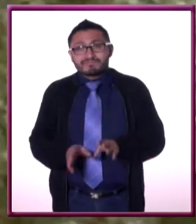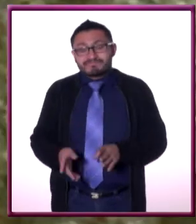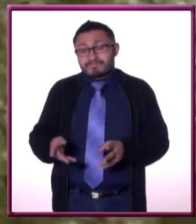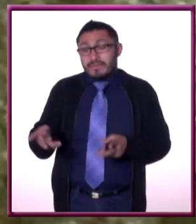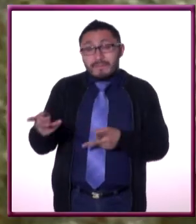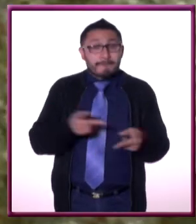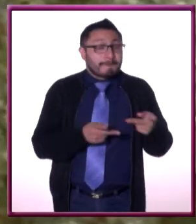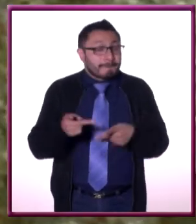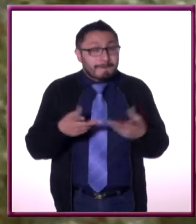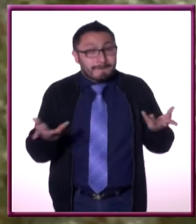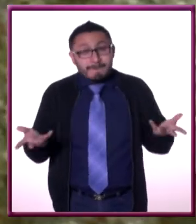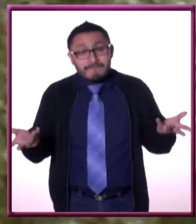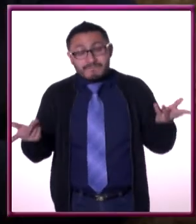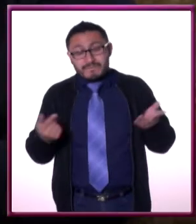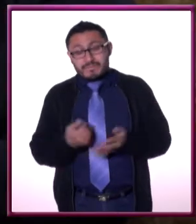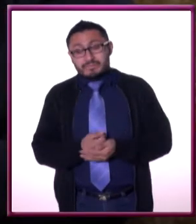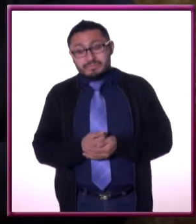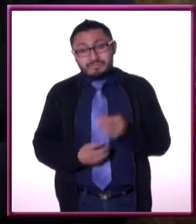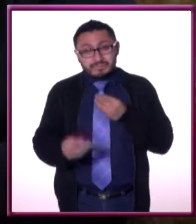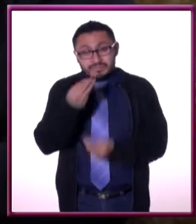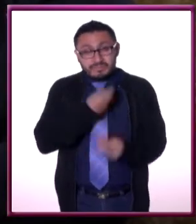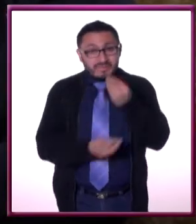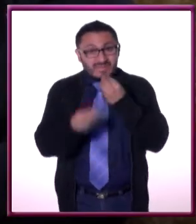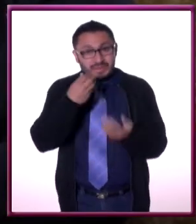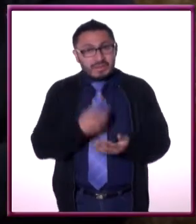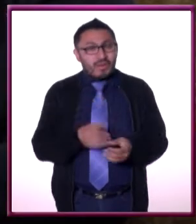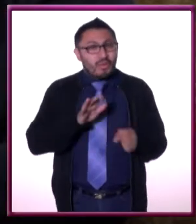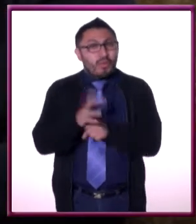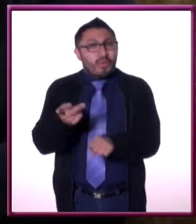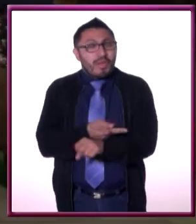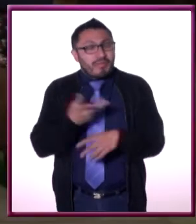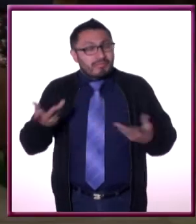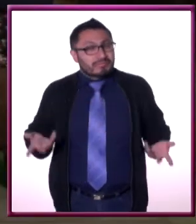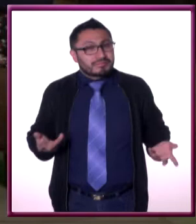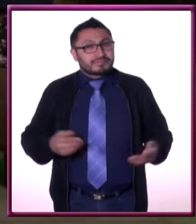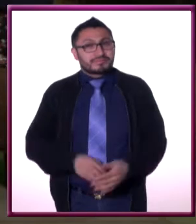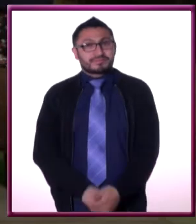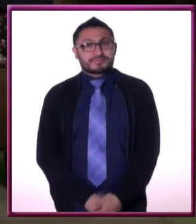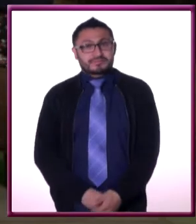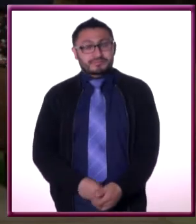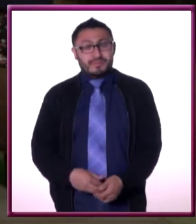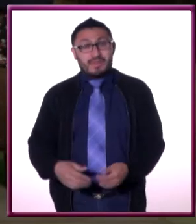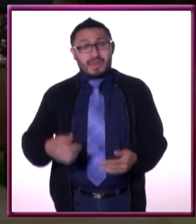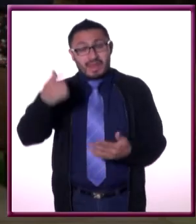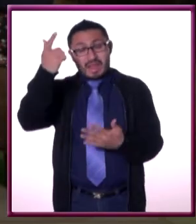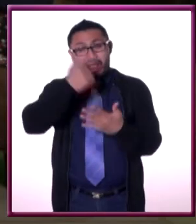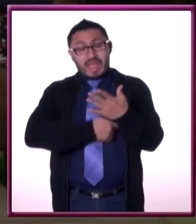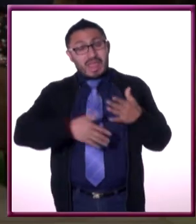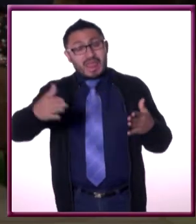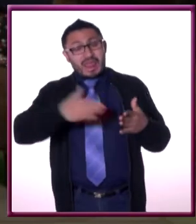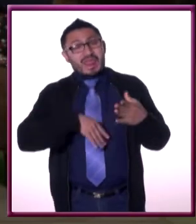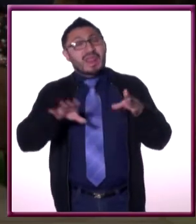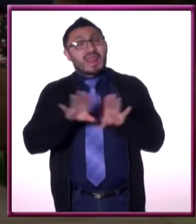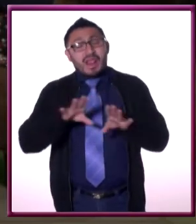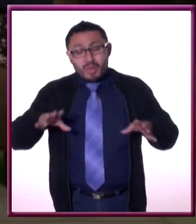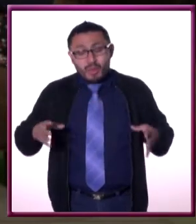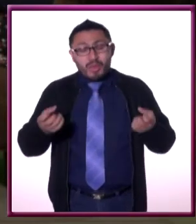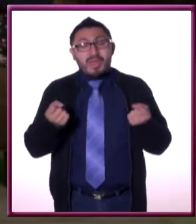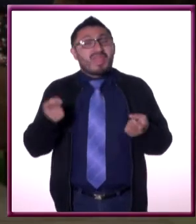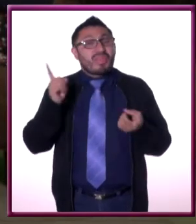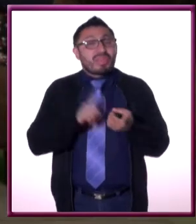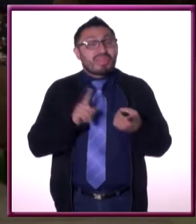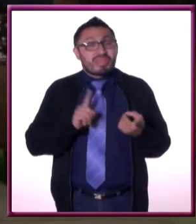la preparación, ¿no? La forma de consumirlas. ¿Qué está pasando ahora? ¿Hay recetas? ¿Cómo se puede rescatar? ¿Dónde